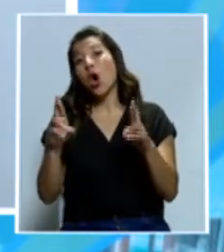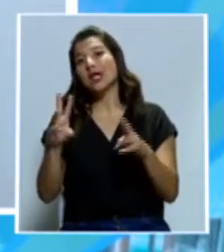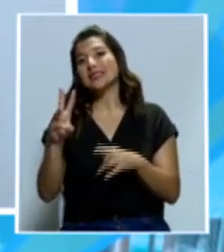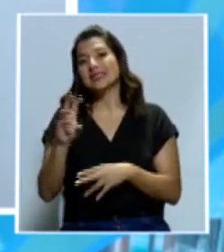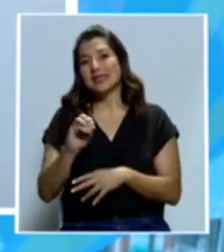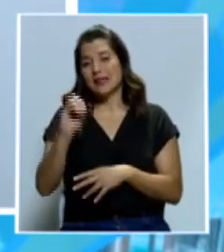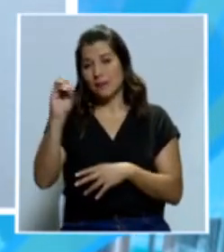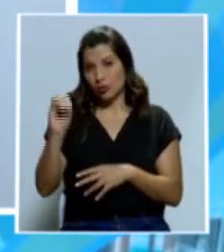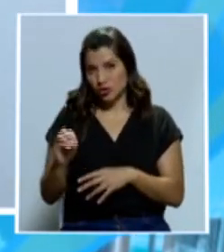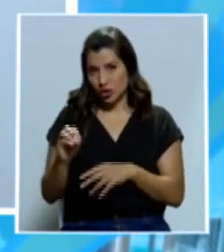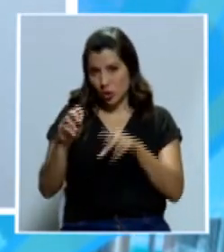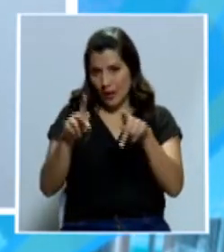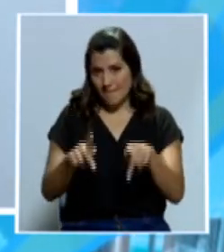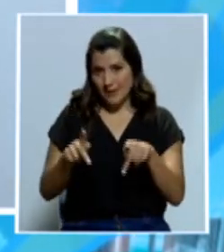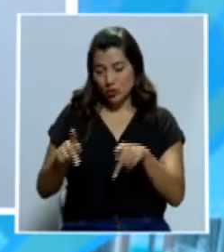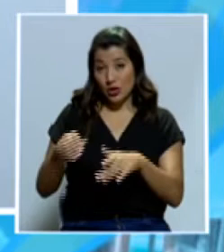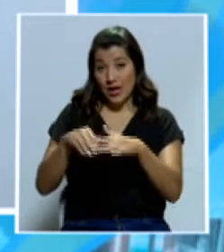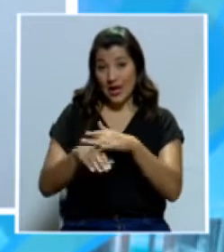60% de la población mundial.